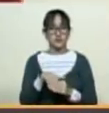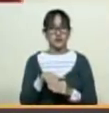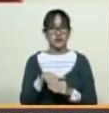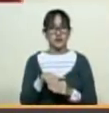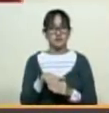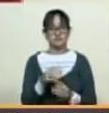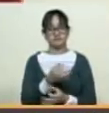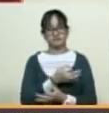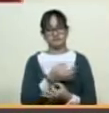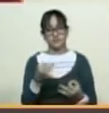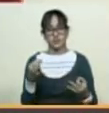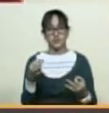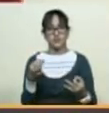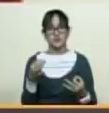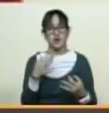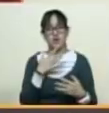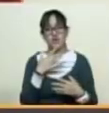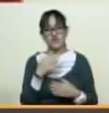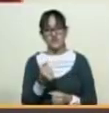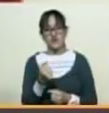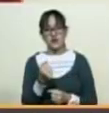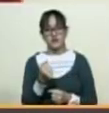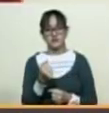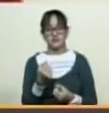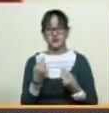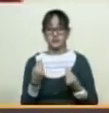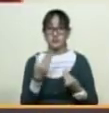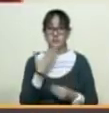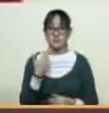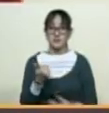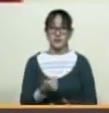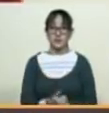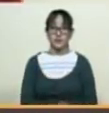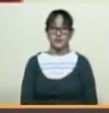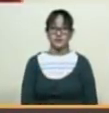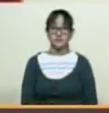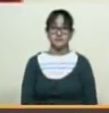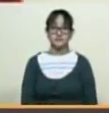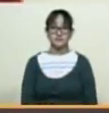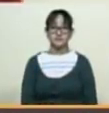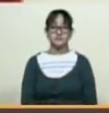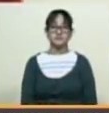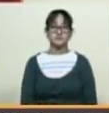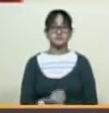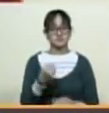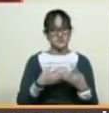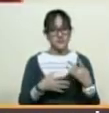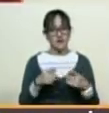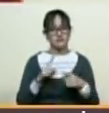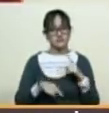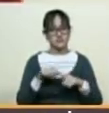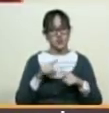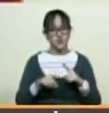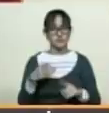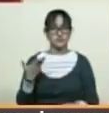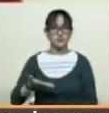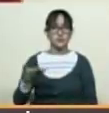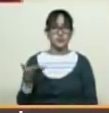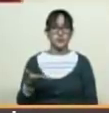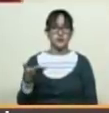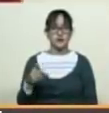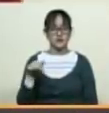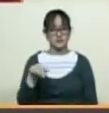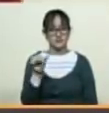gran transparencia, confianza y de gran calidad. Entre las cosas importantes que realizamos